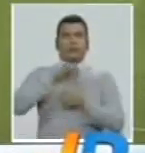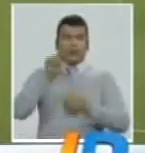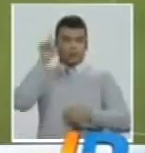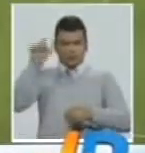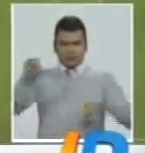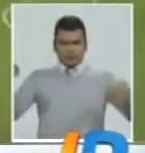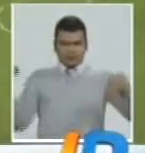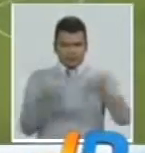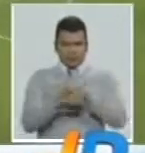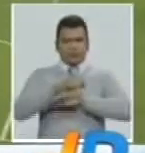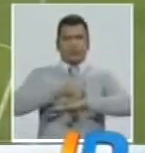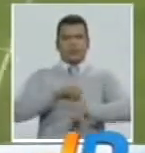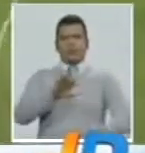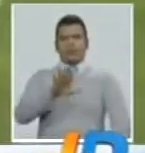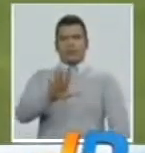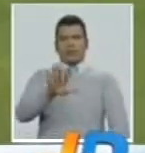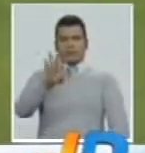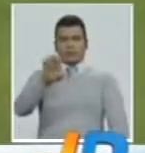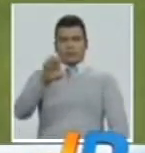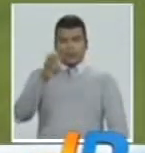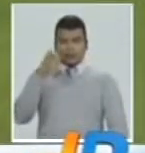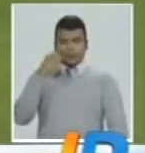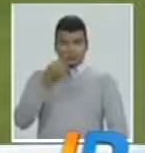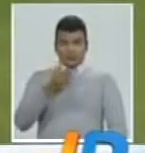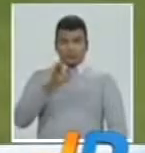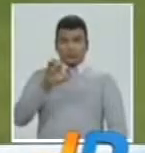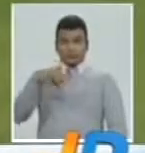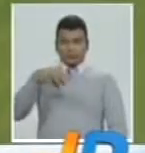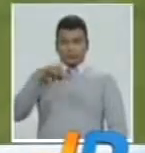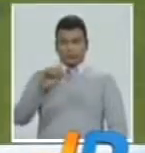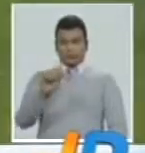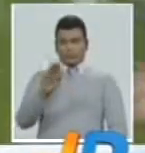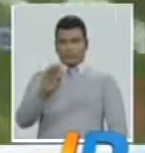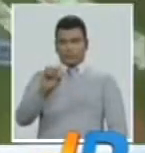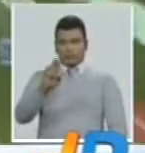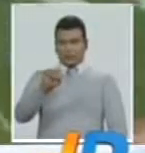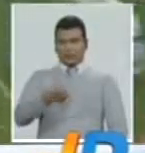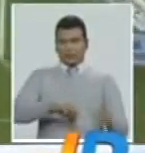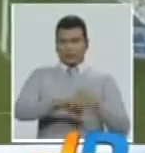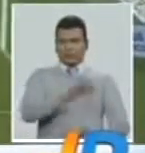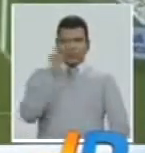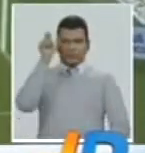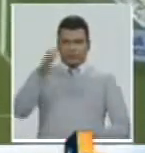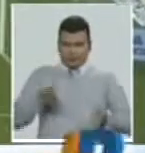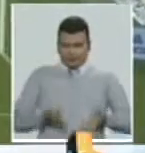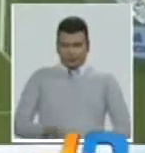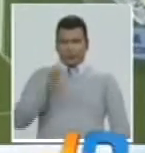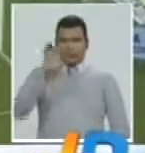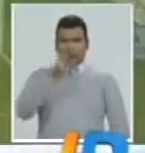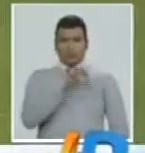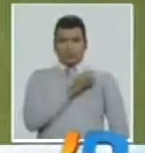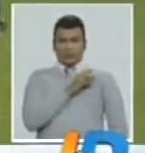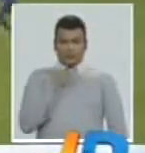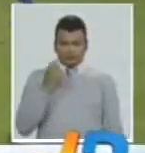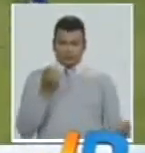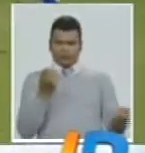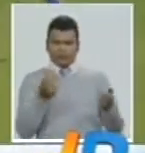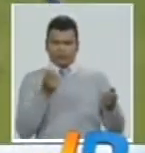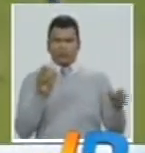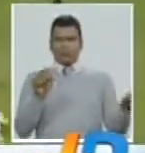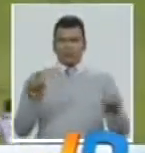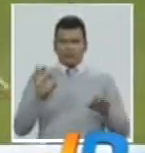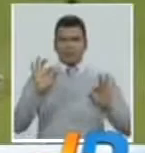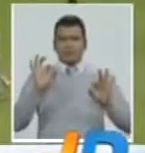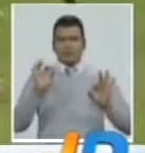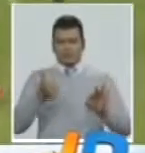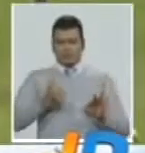colombiano llegó a los 59 minutos de juego. Dorlan recibe el pase del chileno Suazo, lo controla y con total comodidad saca un remate